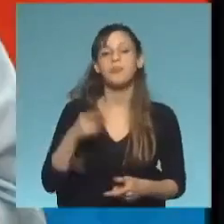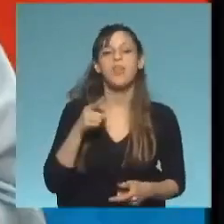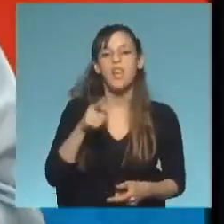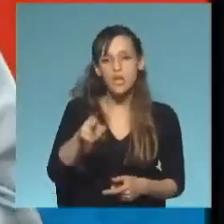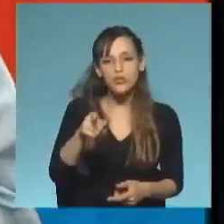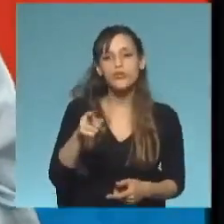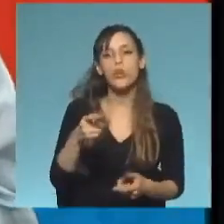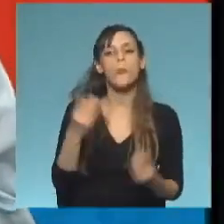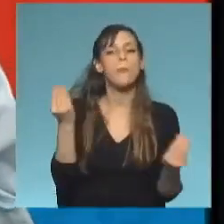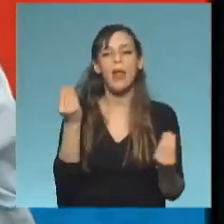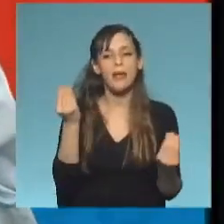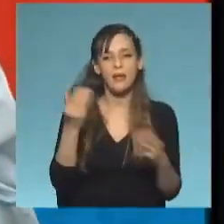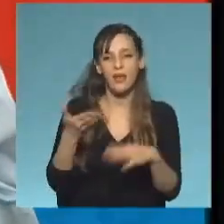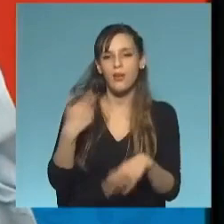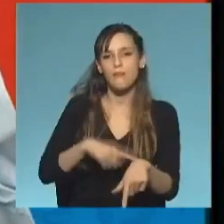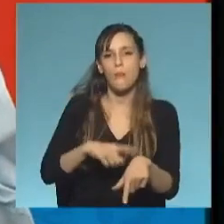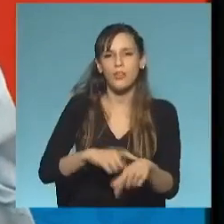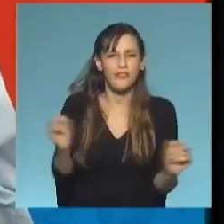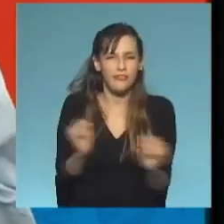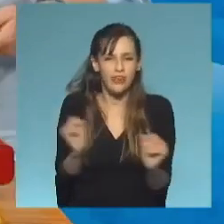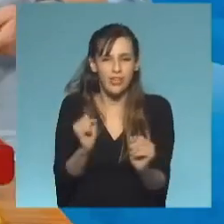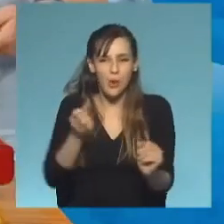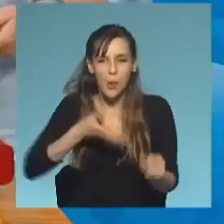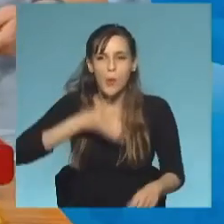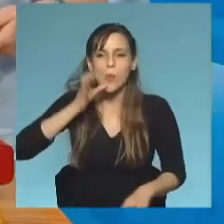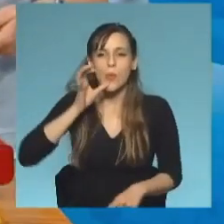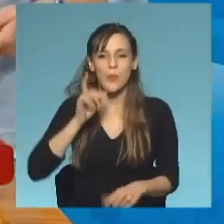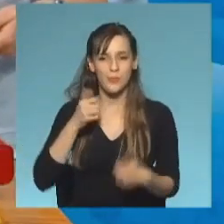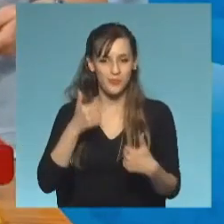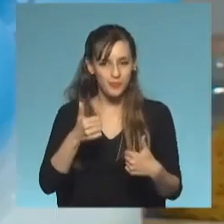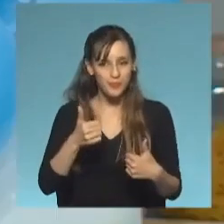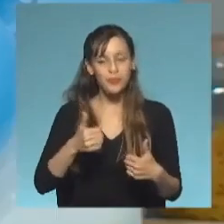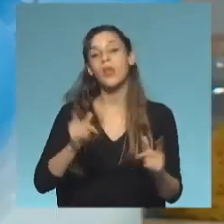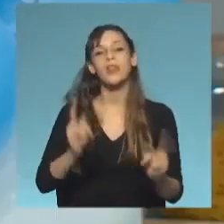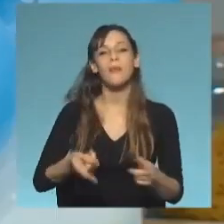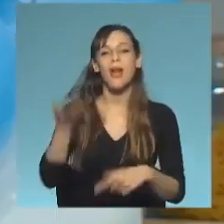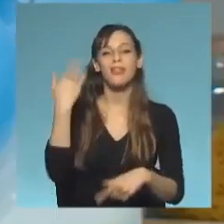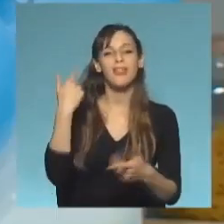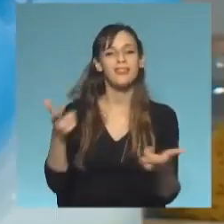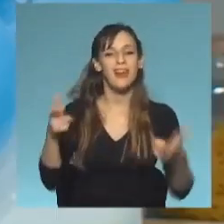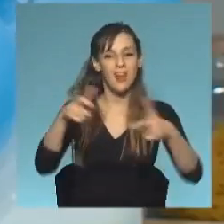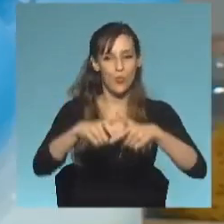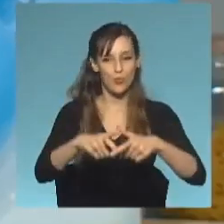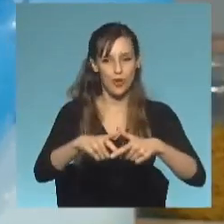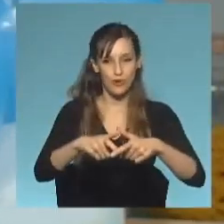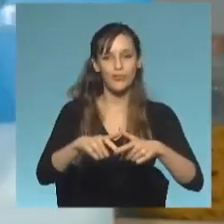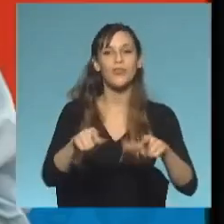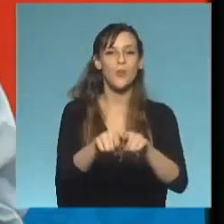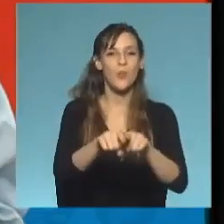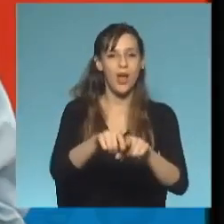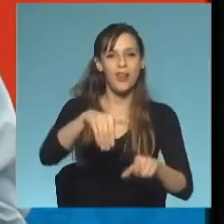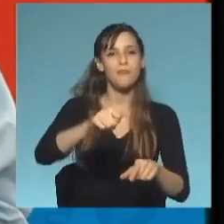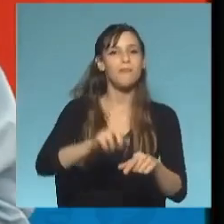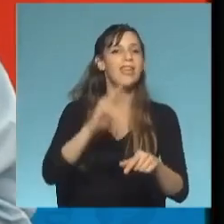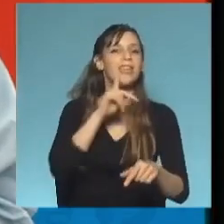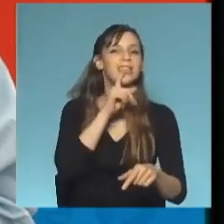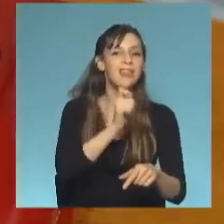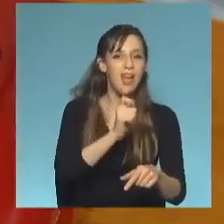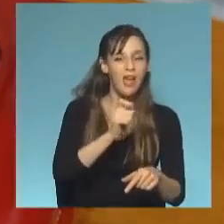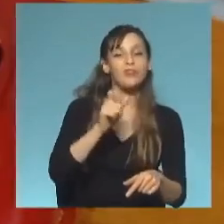para calentarse. Lo acompañaban las famosas tertulias. Las tertulias de Mariquita. De Mariquita Sánchez de